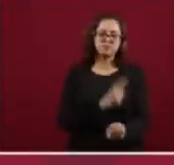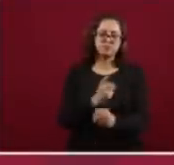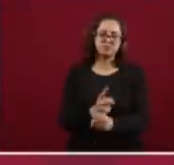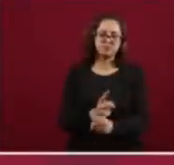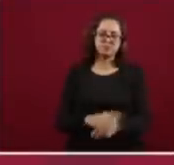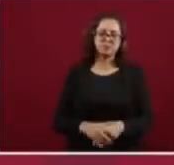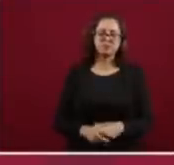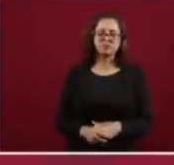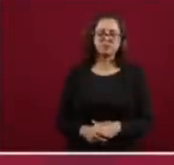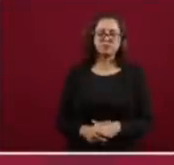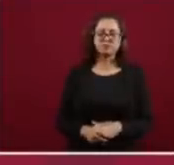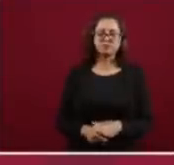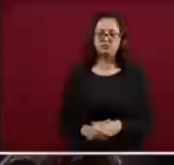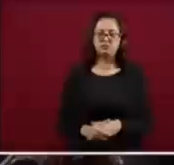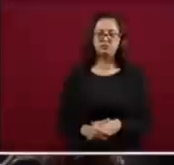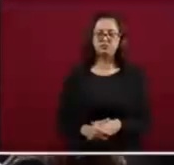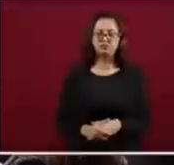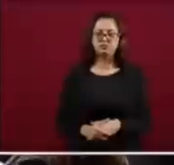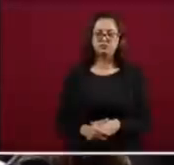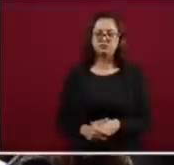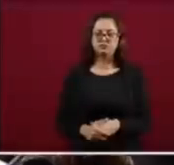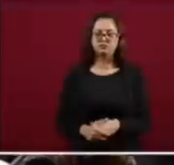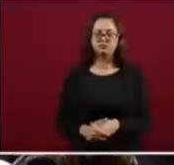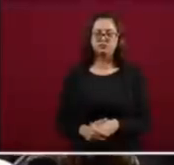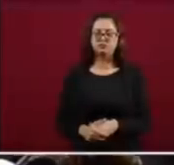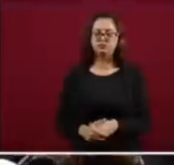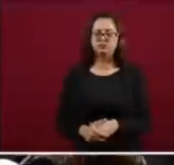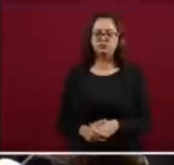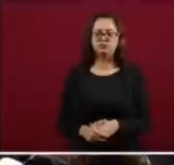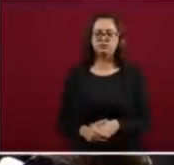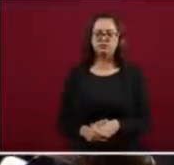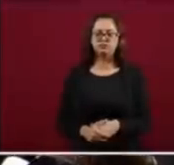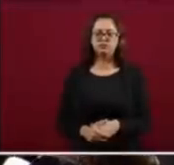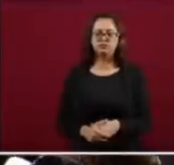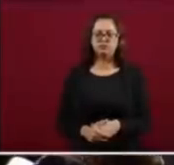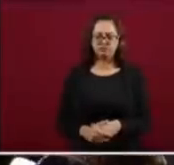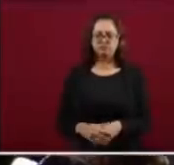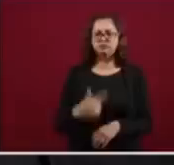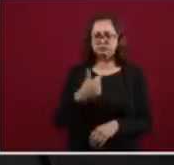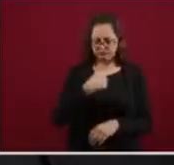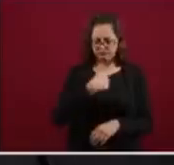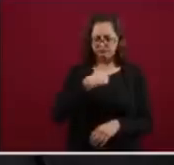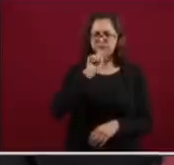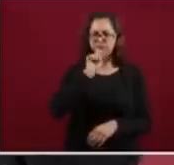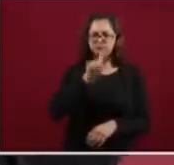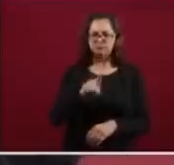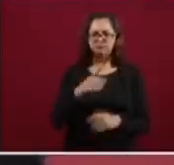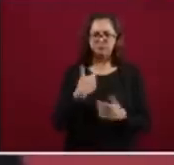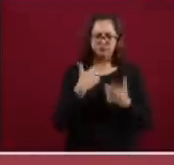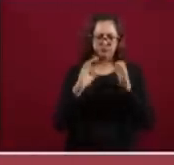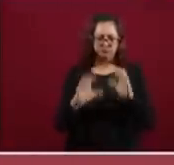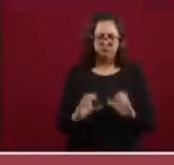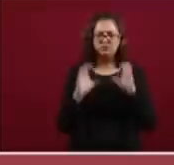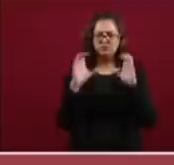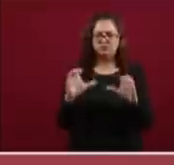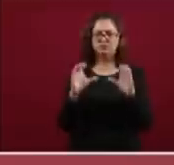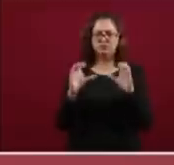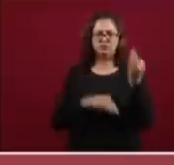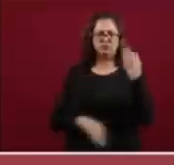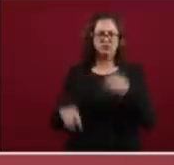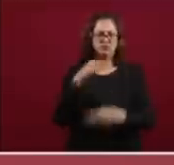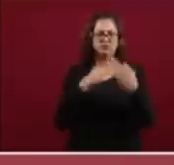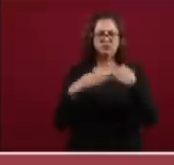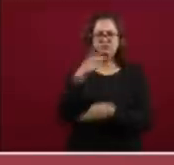y garantizar la seguridad y yo también cuido eso todos cuidamos